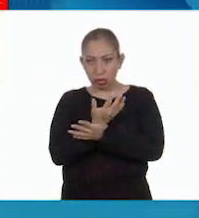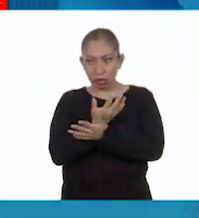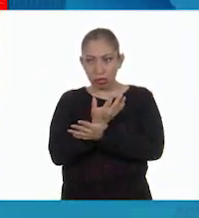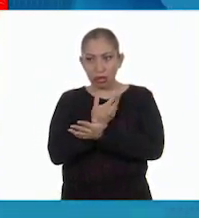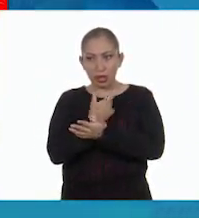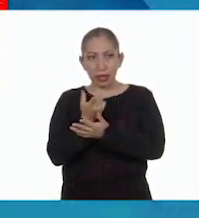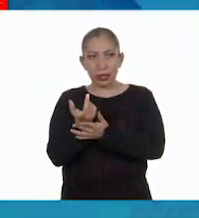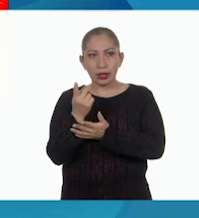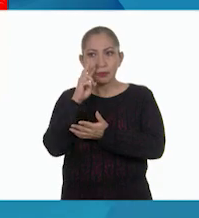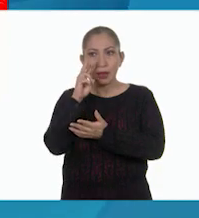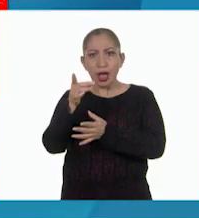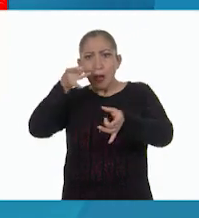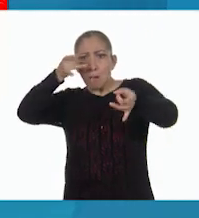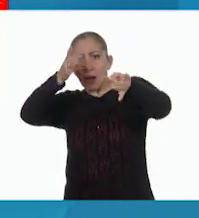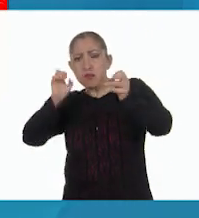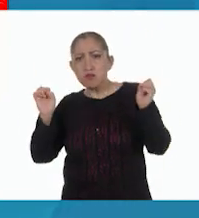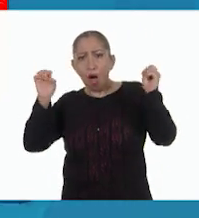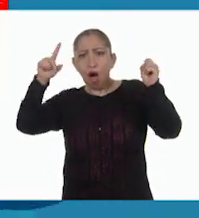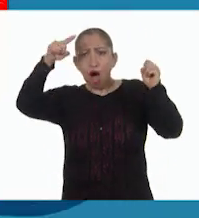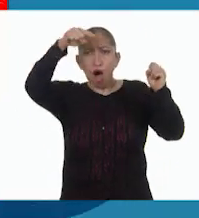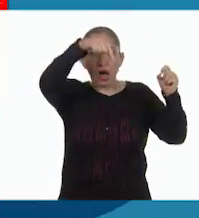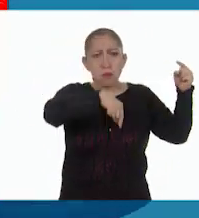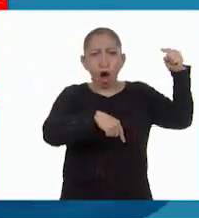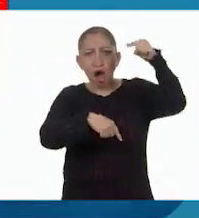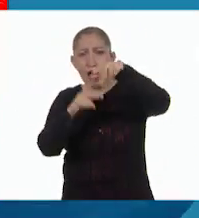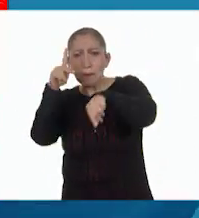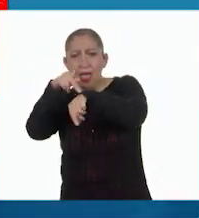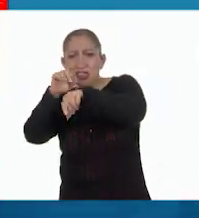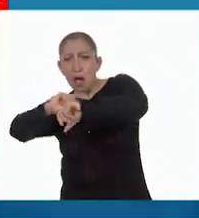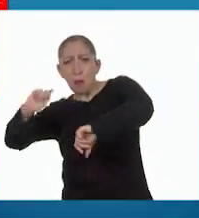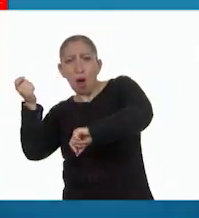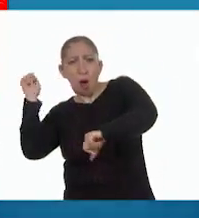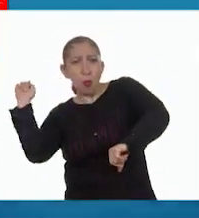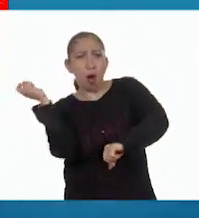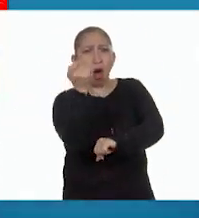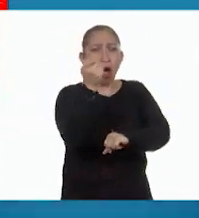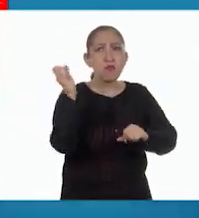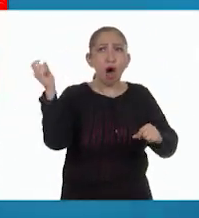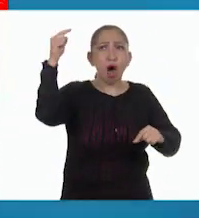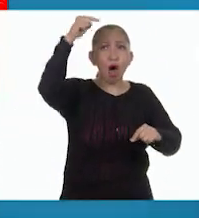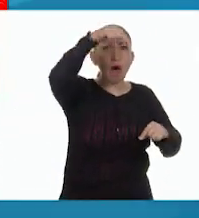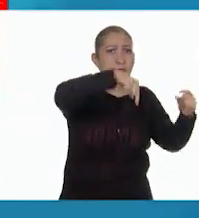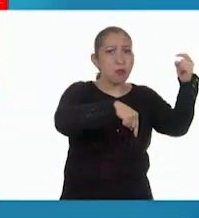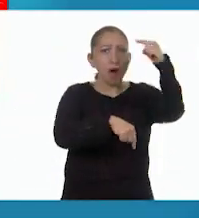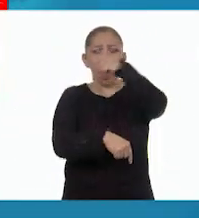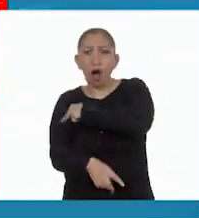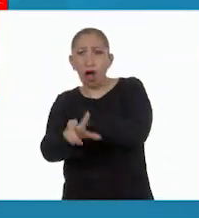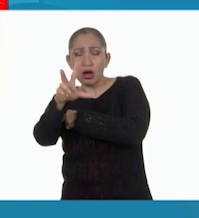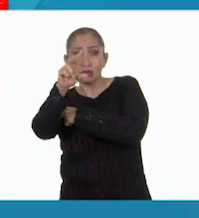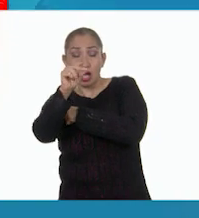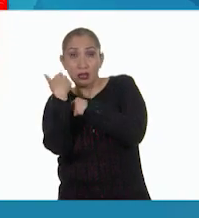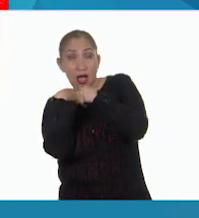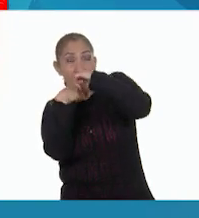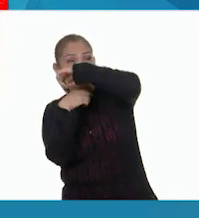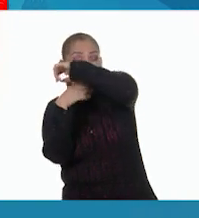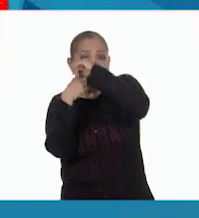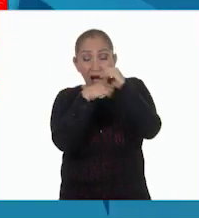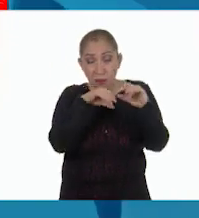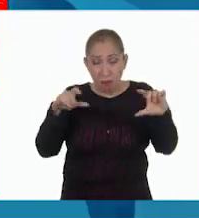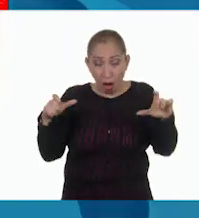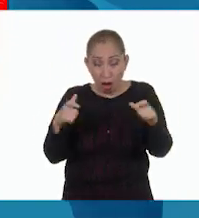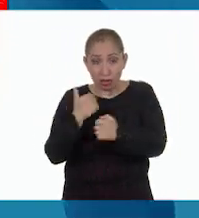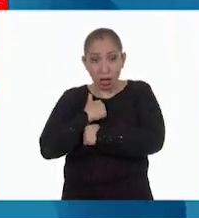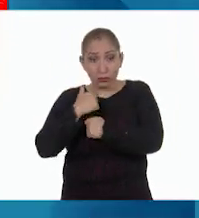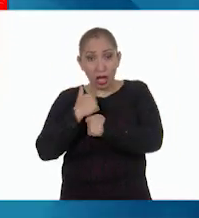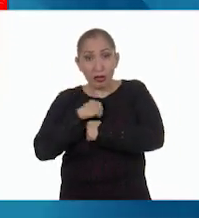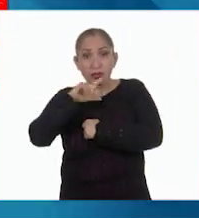tal rociada de flechas y varas y piedras con sus hondas que hicieron sobre 80 nuestros soldados y